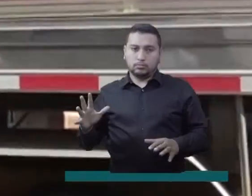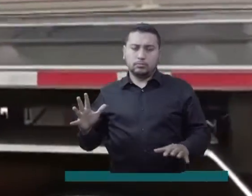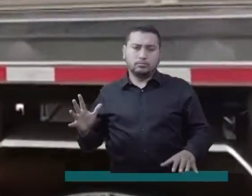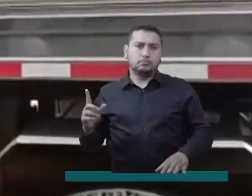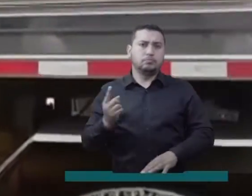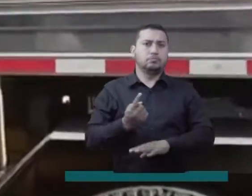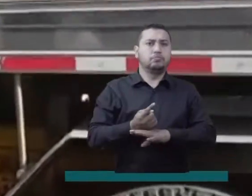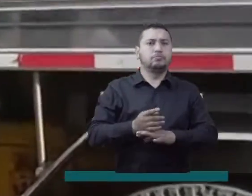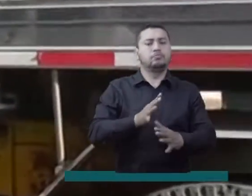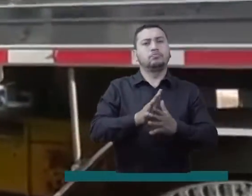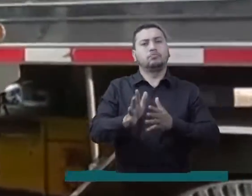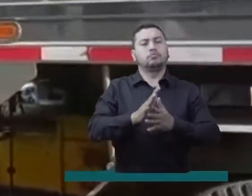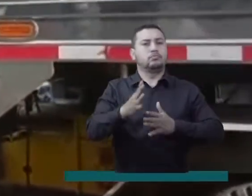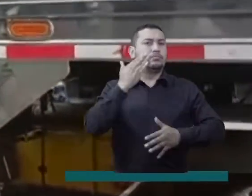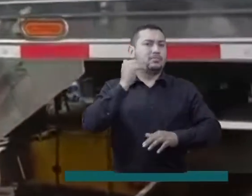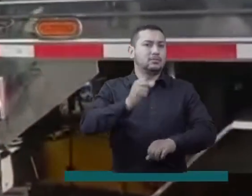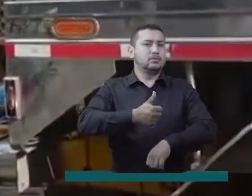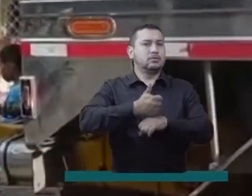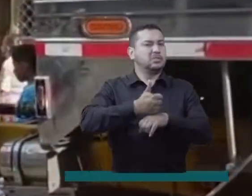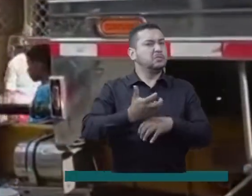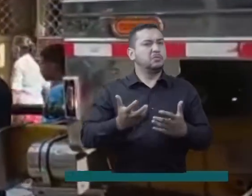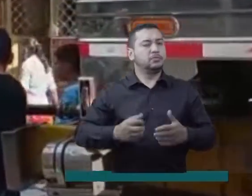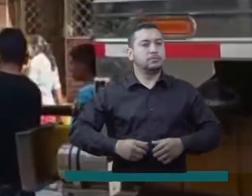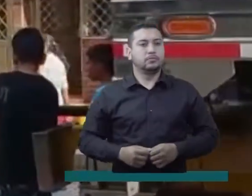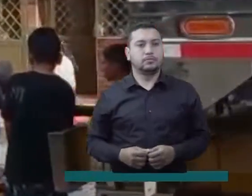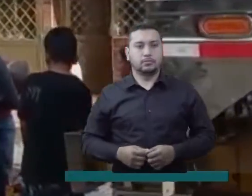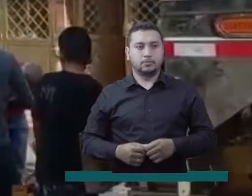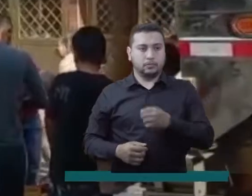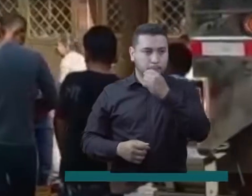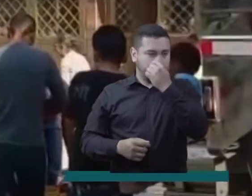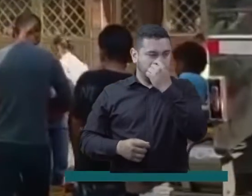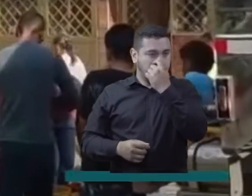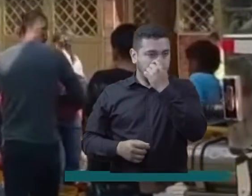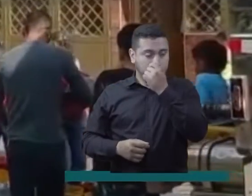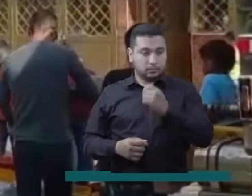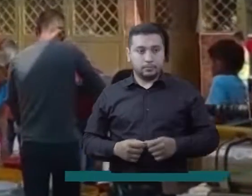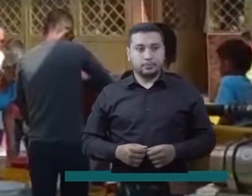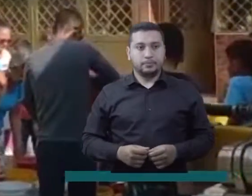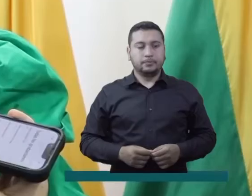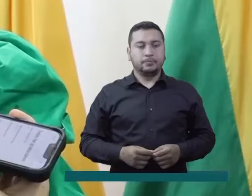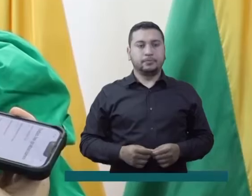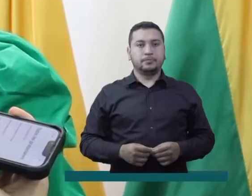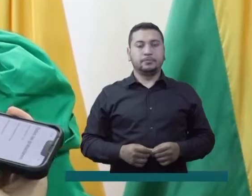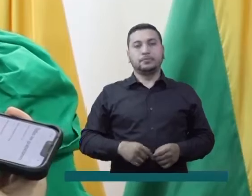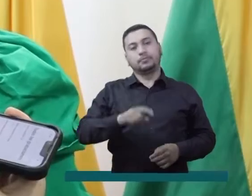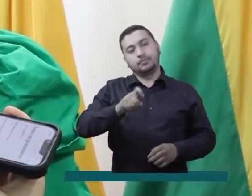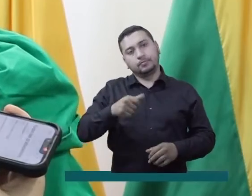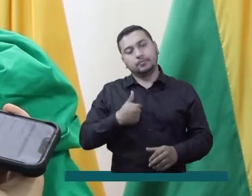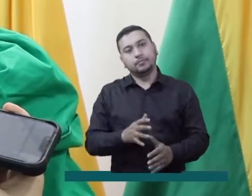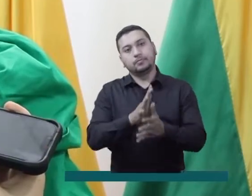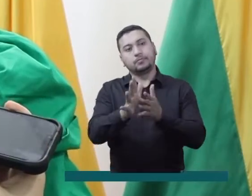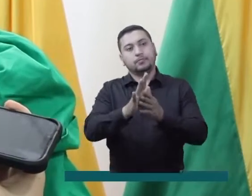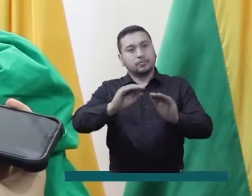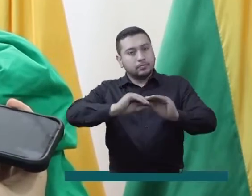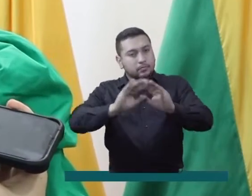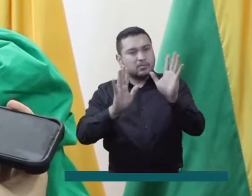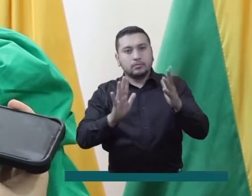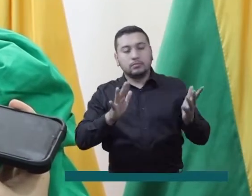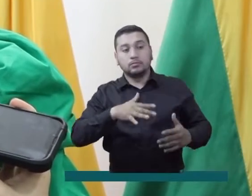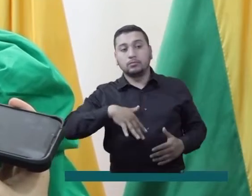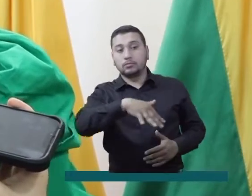Palma, se pronunció sobre el problema que afecta este y varios sectores de la ciudad. Como también es bueno aclarar